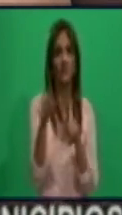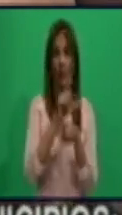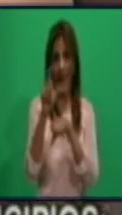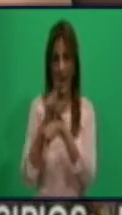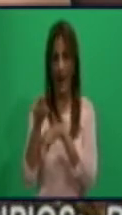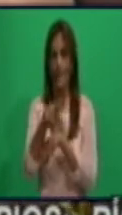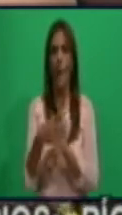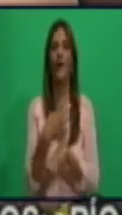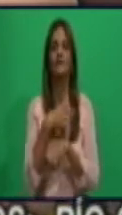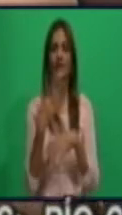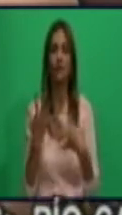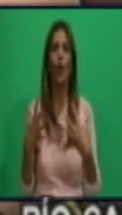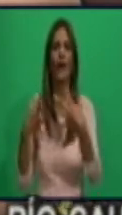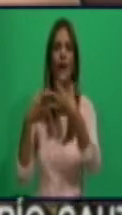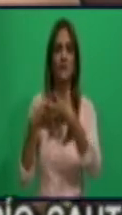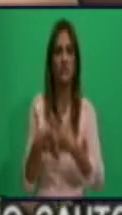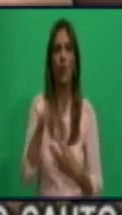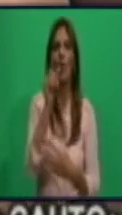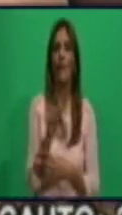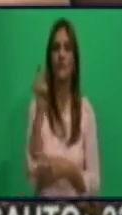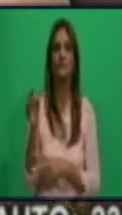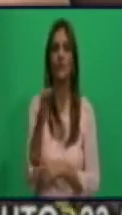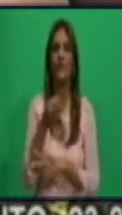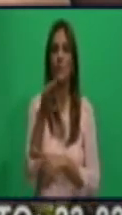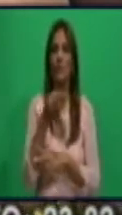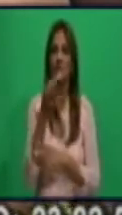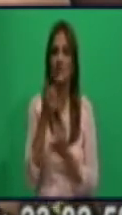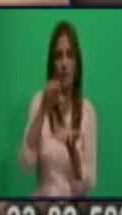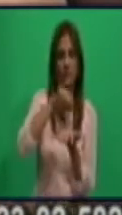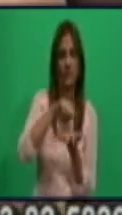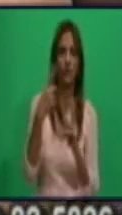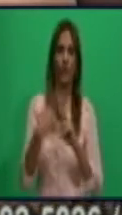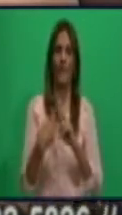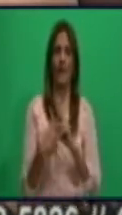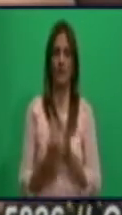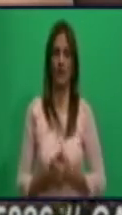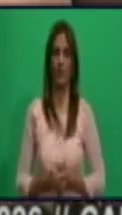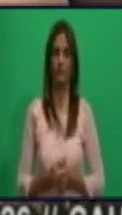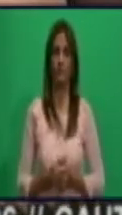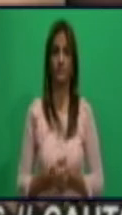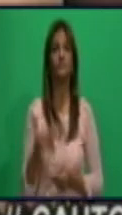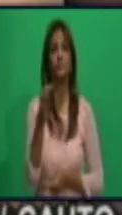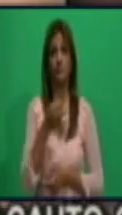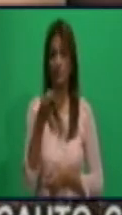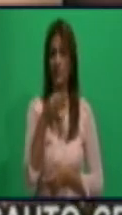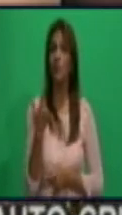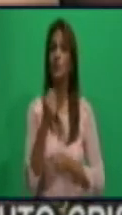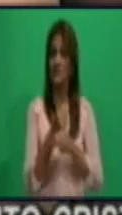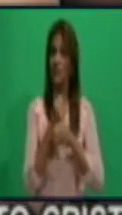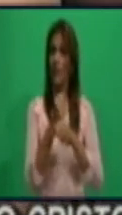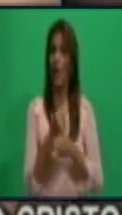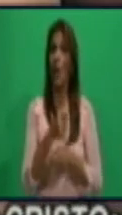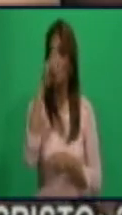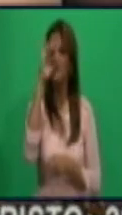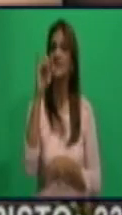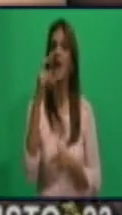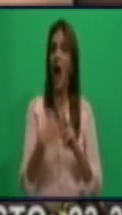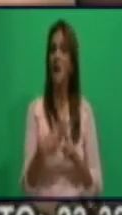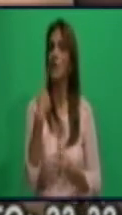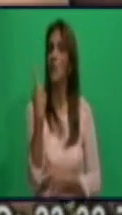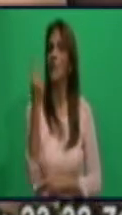con Bayamo zona urbana. Es decir, que esas zonas aquí en Bayamo están menos complicadas. En el caso de Pilón, sí, Pilón sí tiene un caso